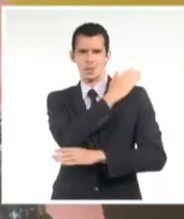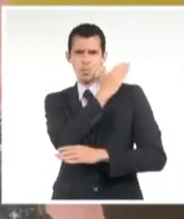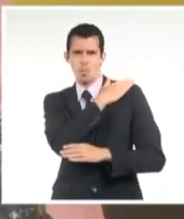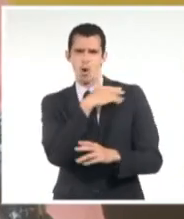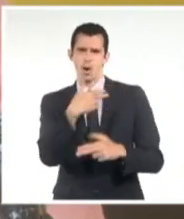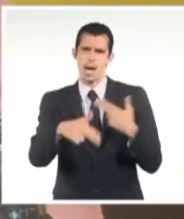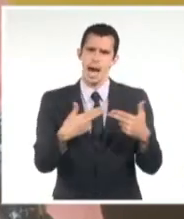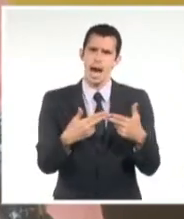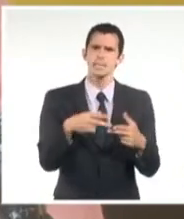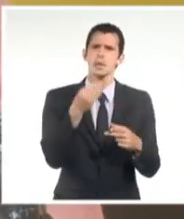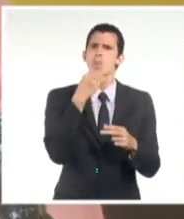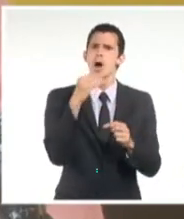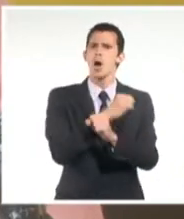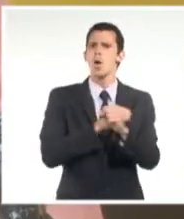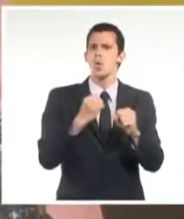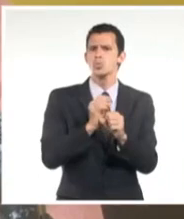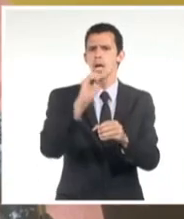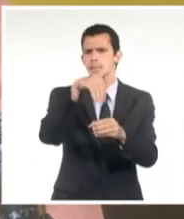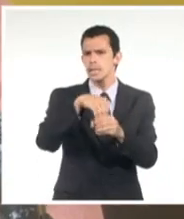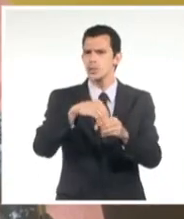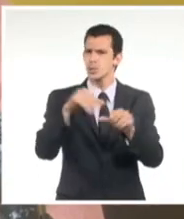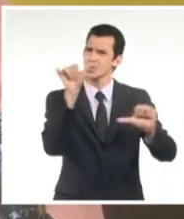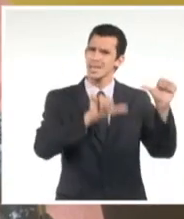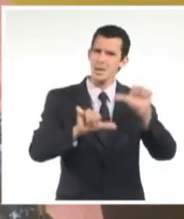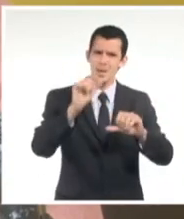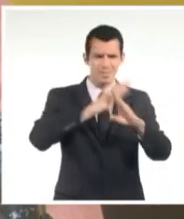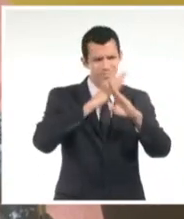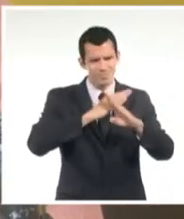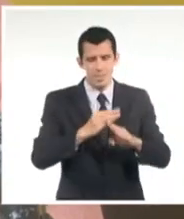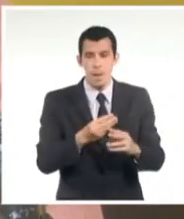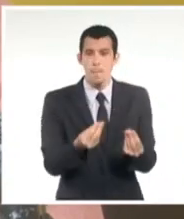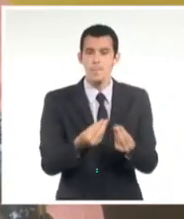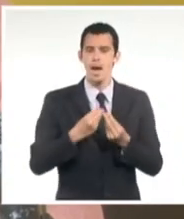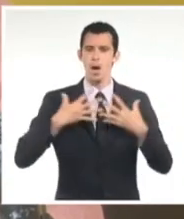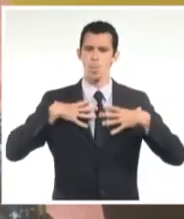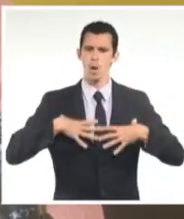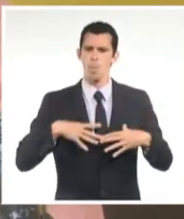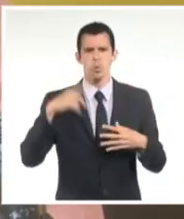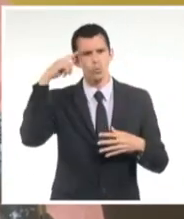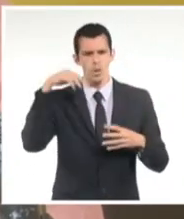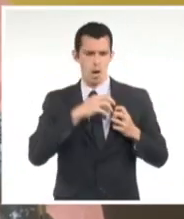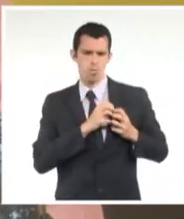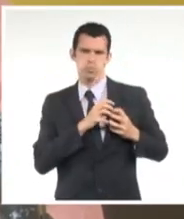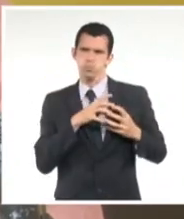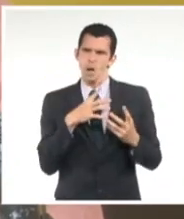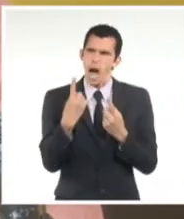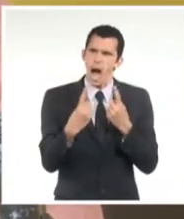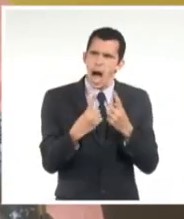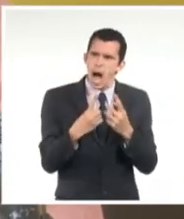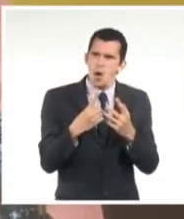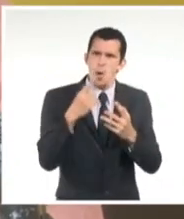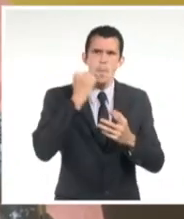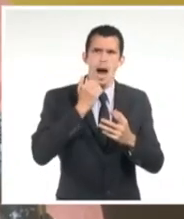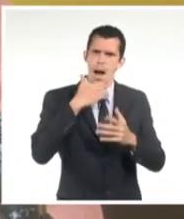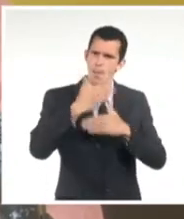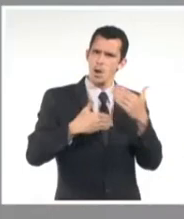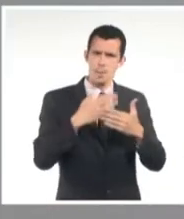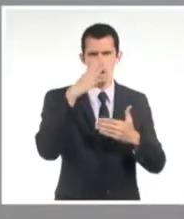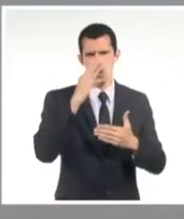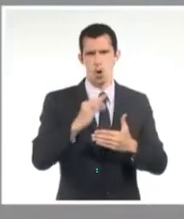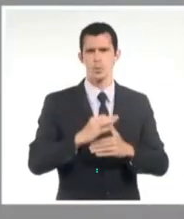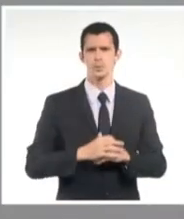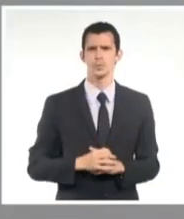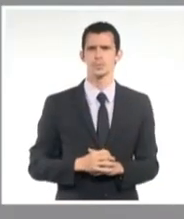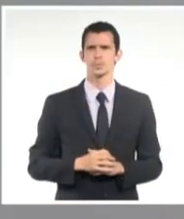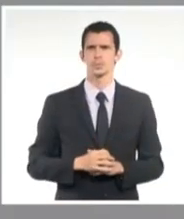oligoelementos, metales que contribuyen a la acción antiinflamatoria y inmunomoduladora del producto.